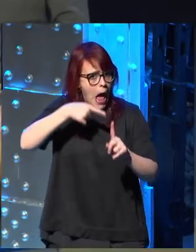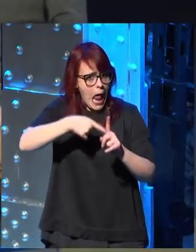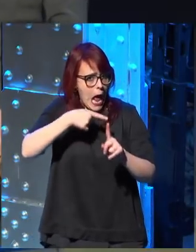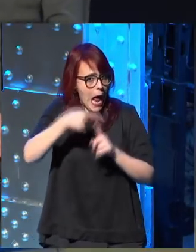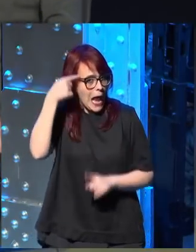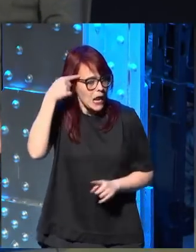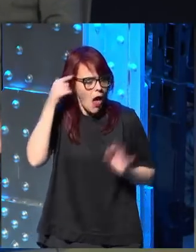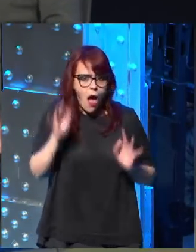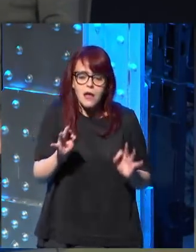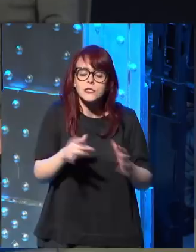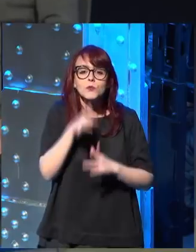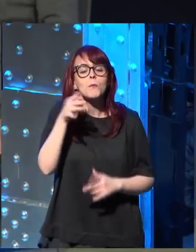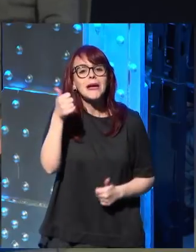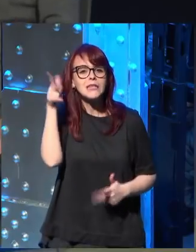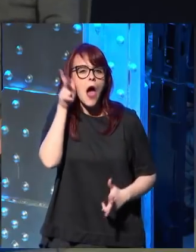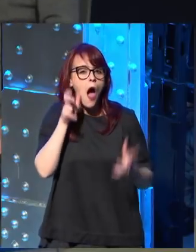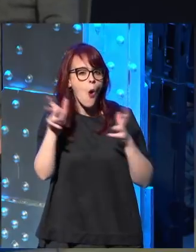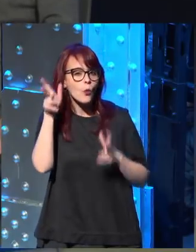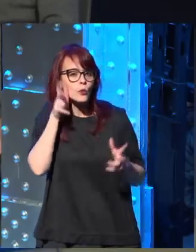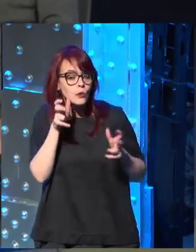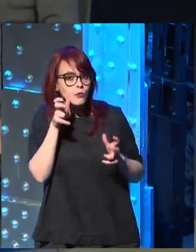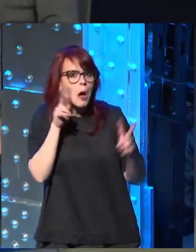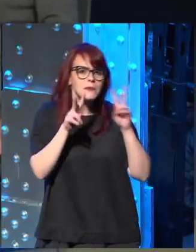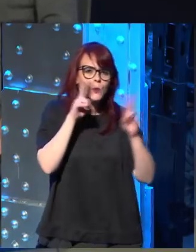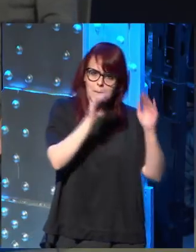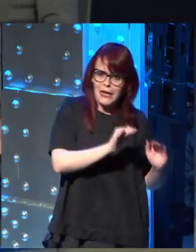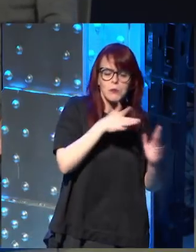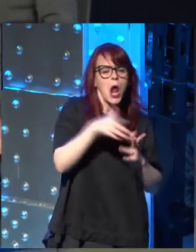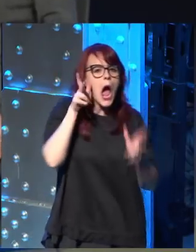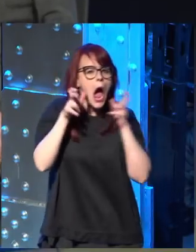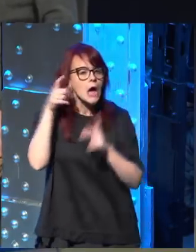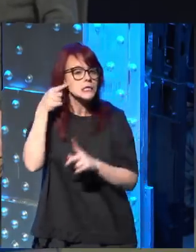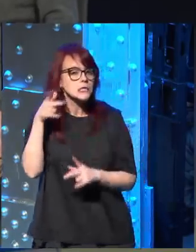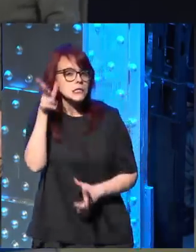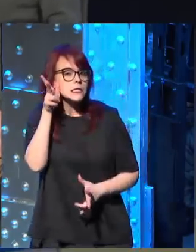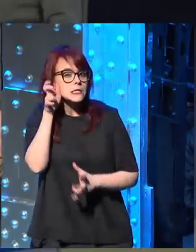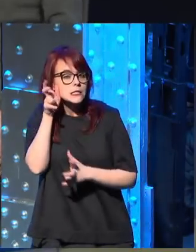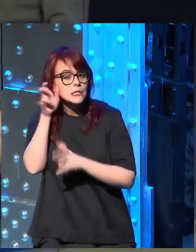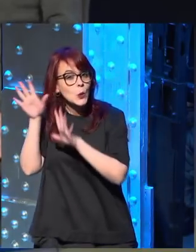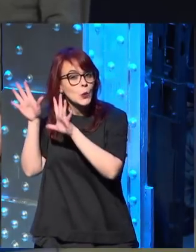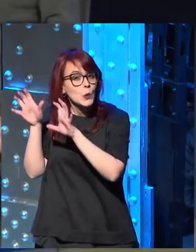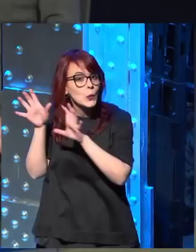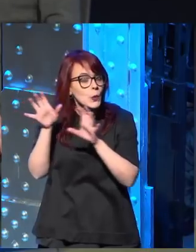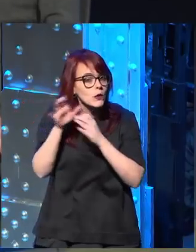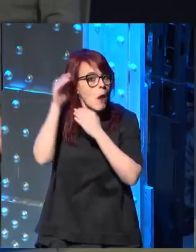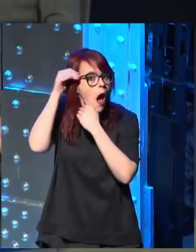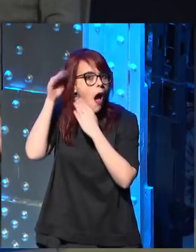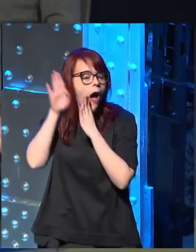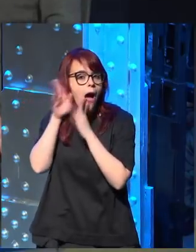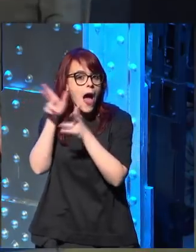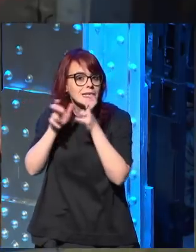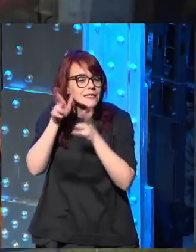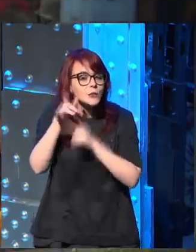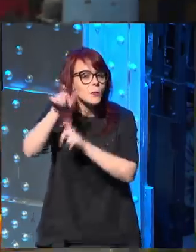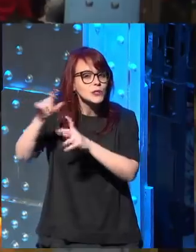de la manía fue más auditivo que visual, ¿sabes? Empecé escuchando cosas que decía